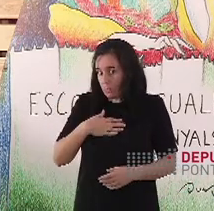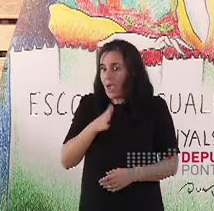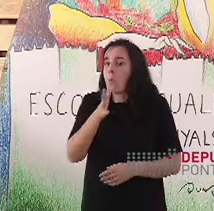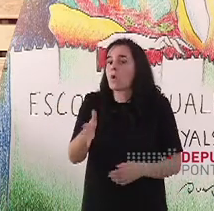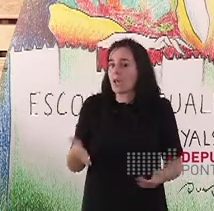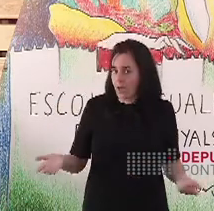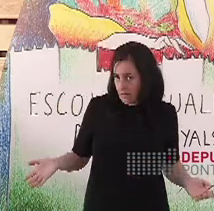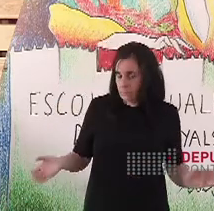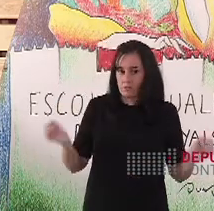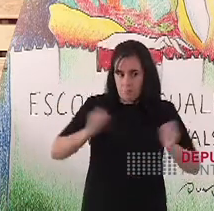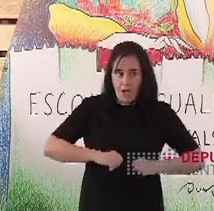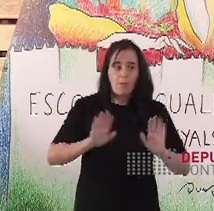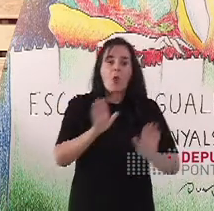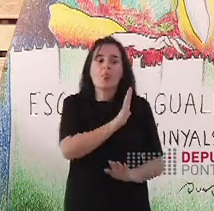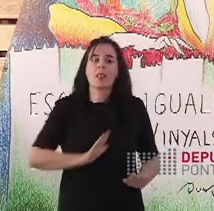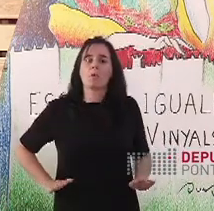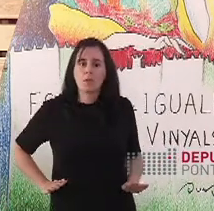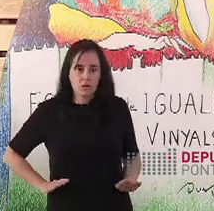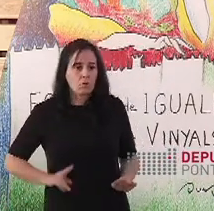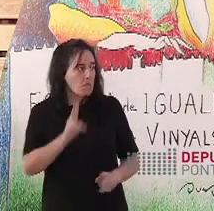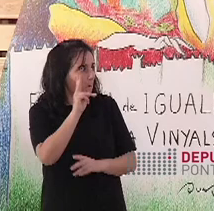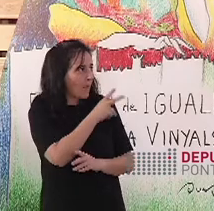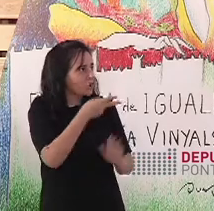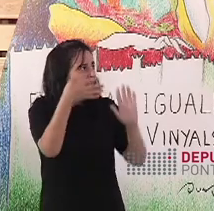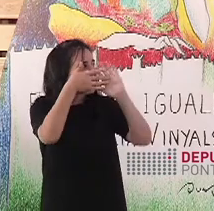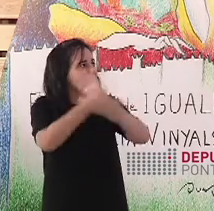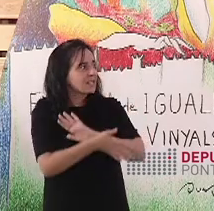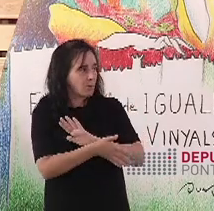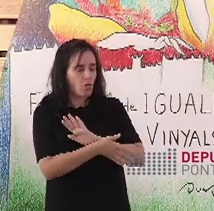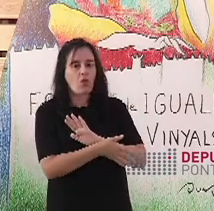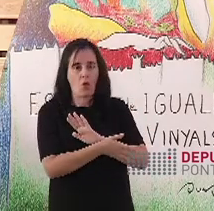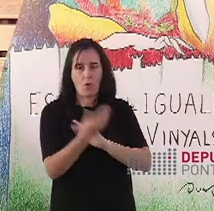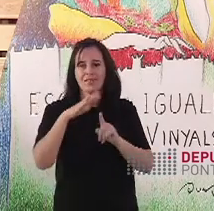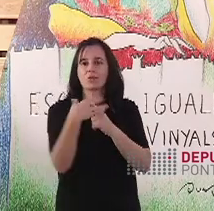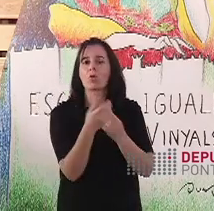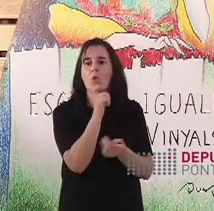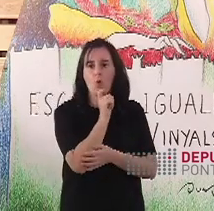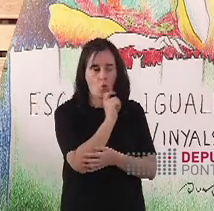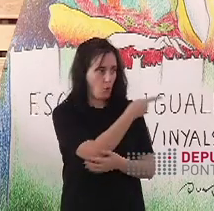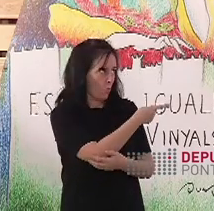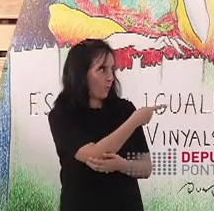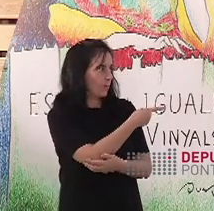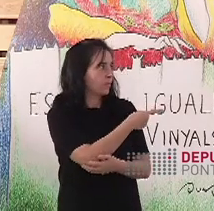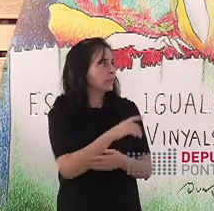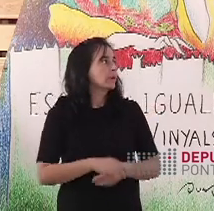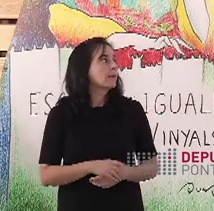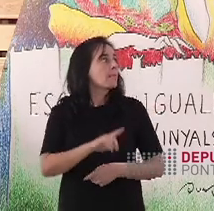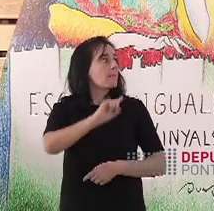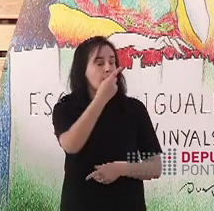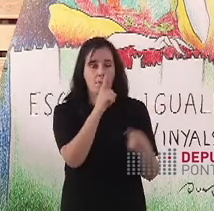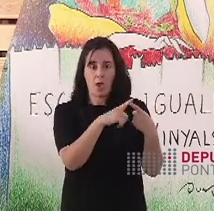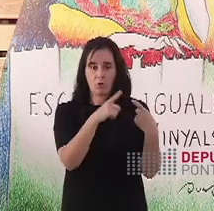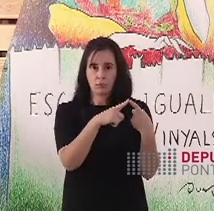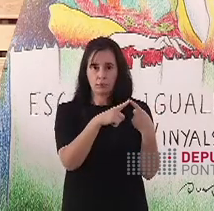Pero bueno, de momento vamos a quedarnos ca descripción do fenómeno de que é o que está sucedendo, non? Co tema da trata. Primeiro,